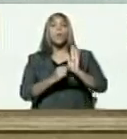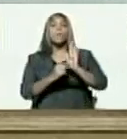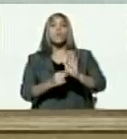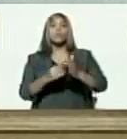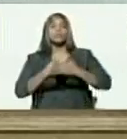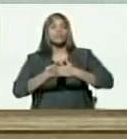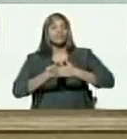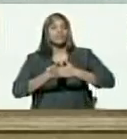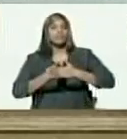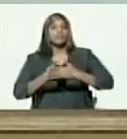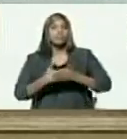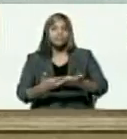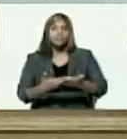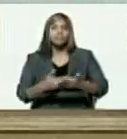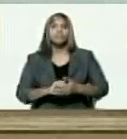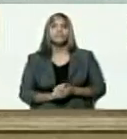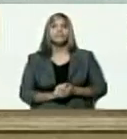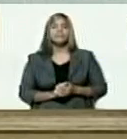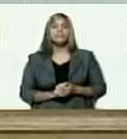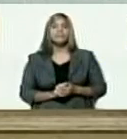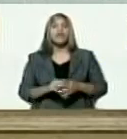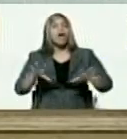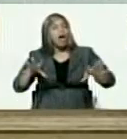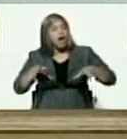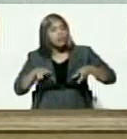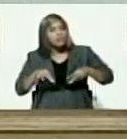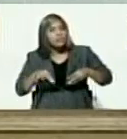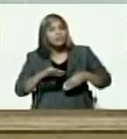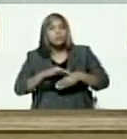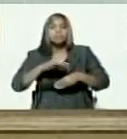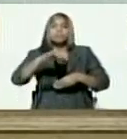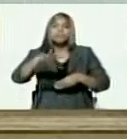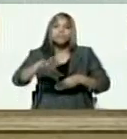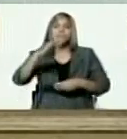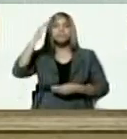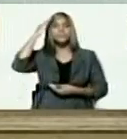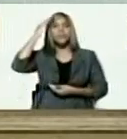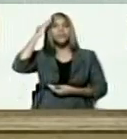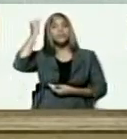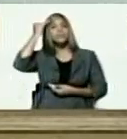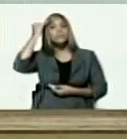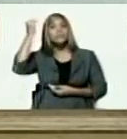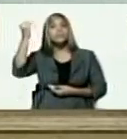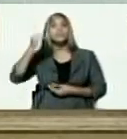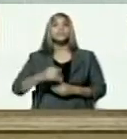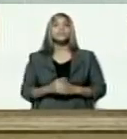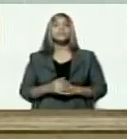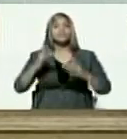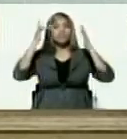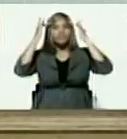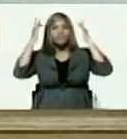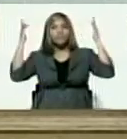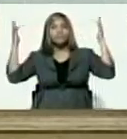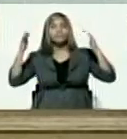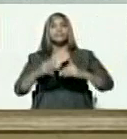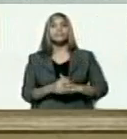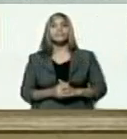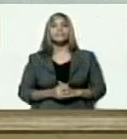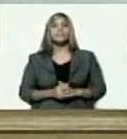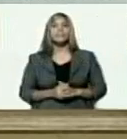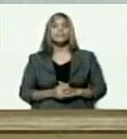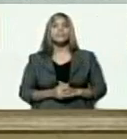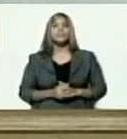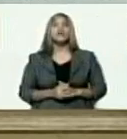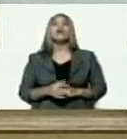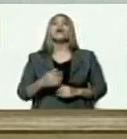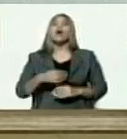generosidad, de desprendimiento, de sabiduría, de raigambre